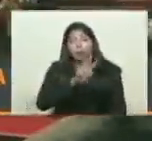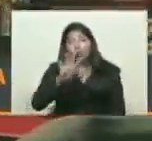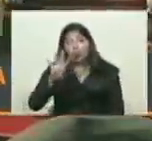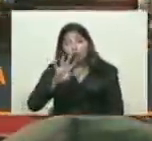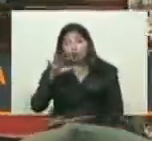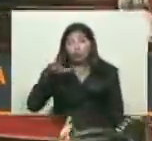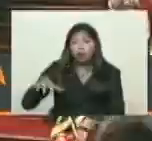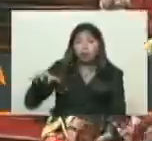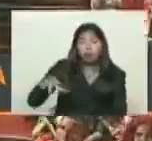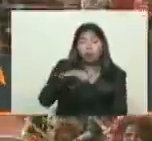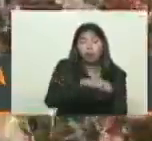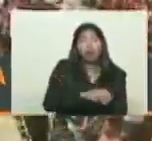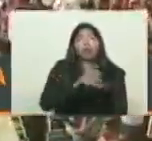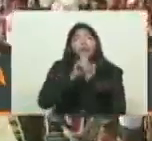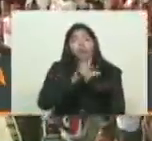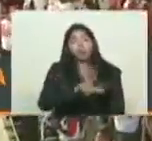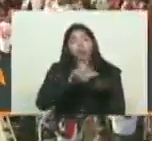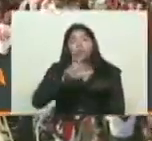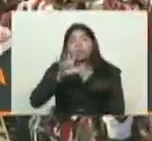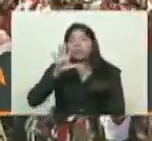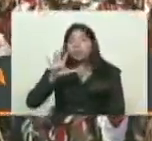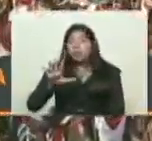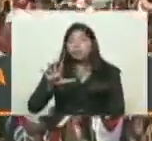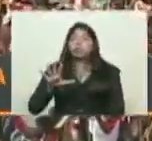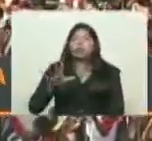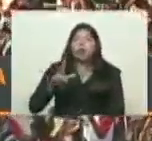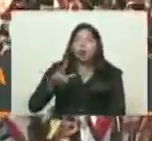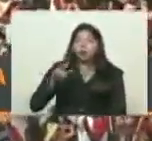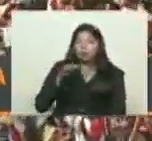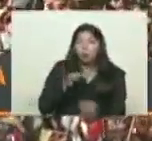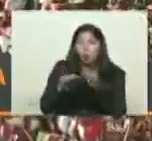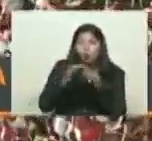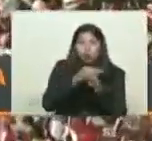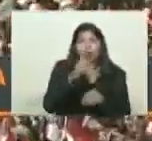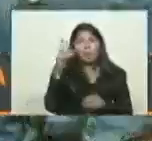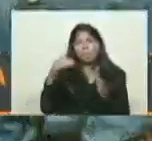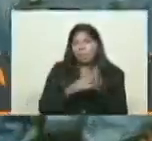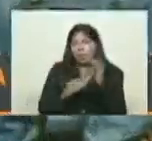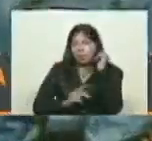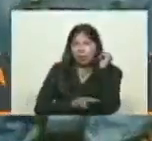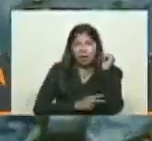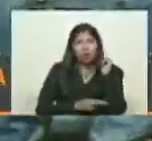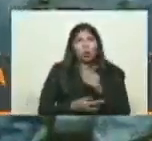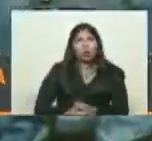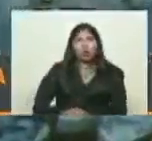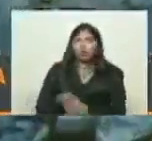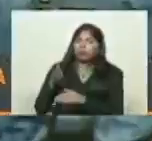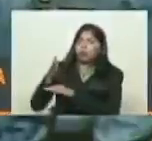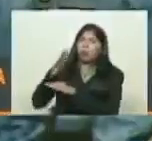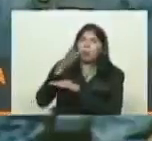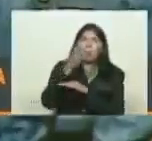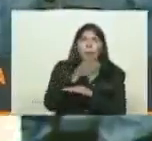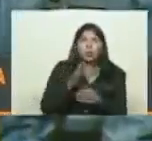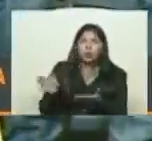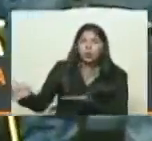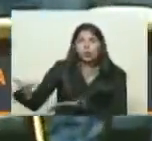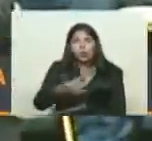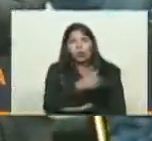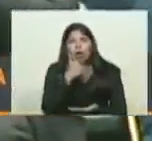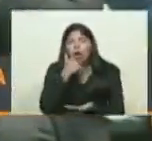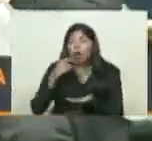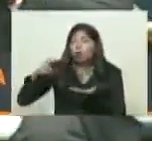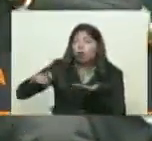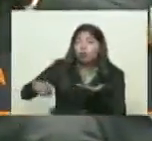en los 335 municipios, en las más de 1000 parroquias, atendiendo las necesidades de nuestro pueblo, ese pueblo del